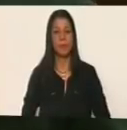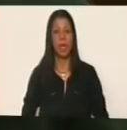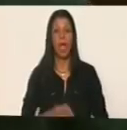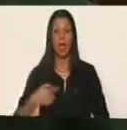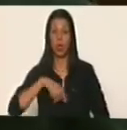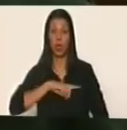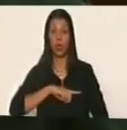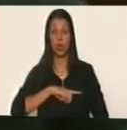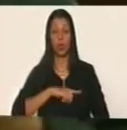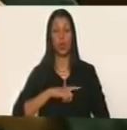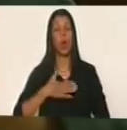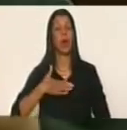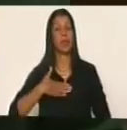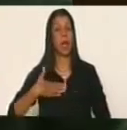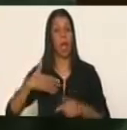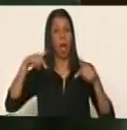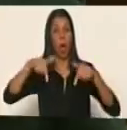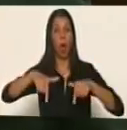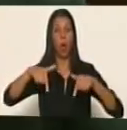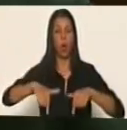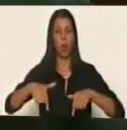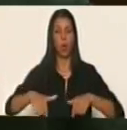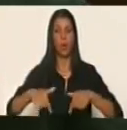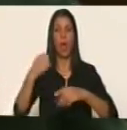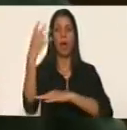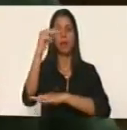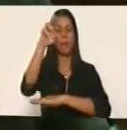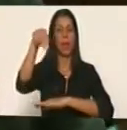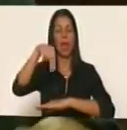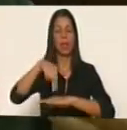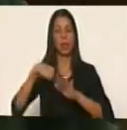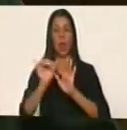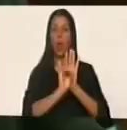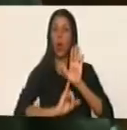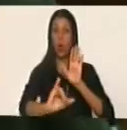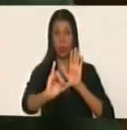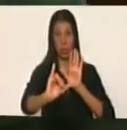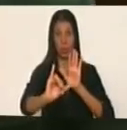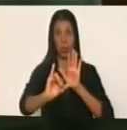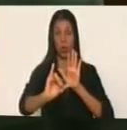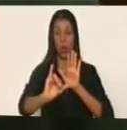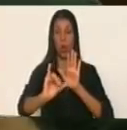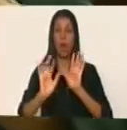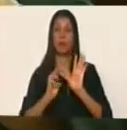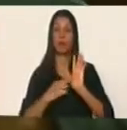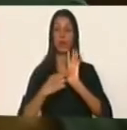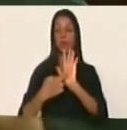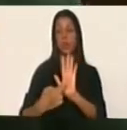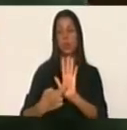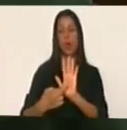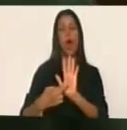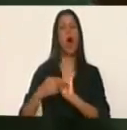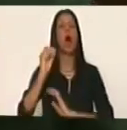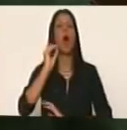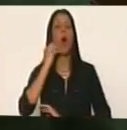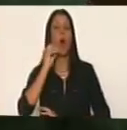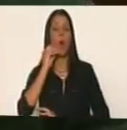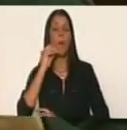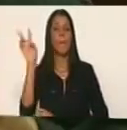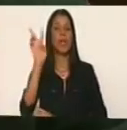nosotros queremos el día de hoy, desde la Asamblea Nacional Constituyente en representación de la juventud,